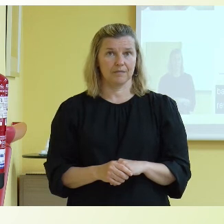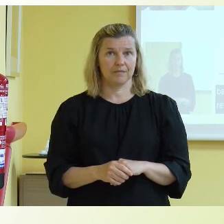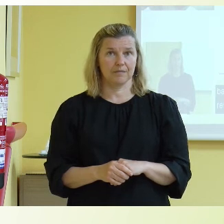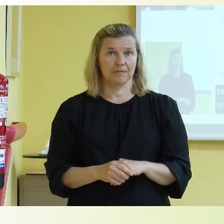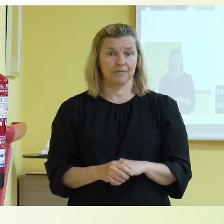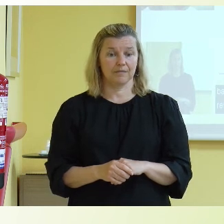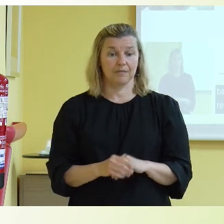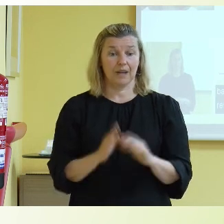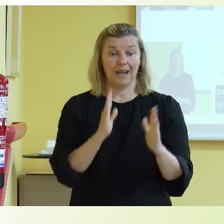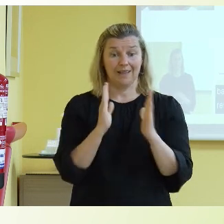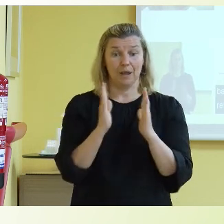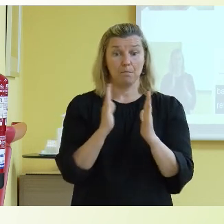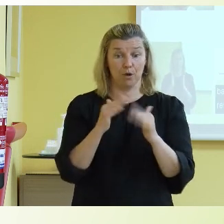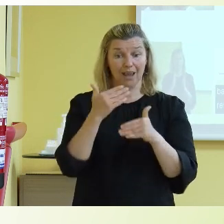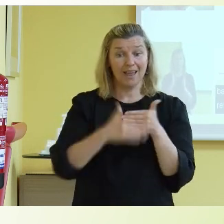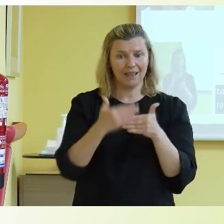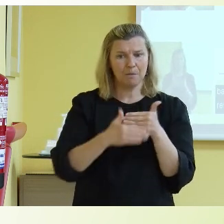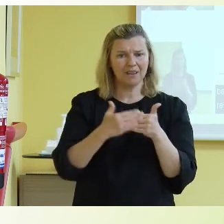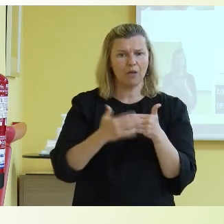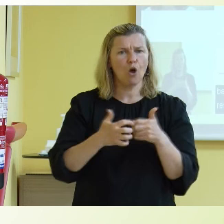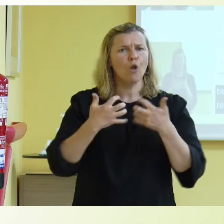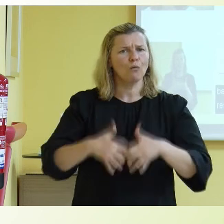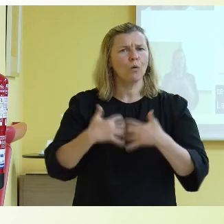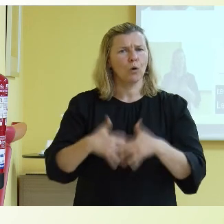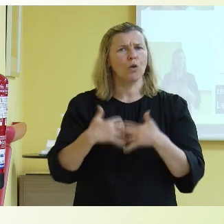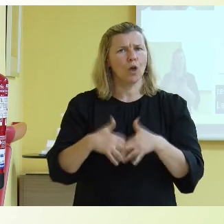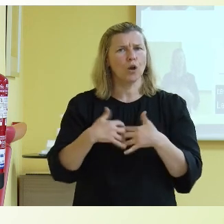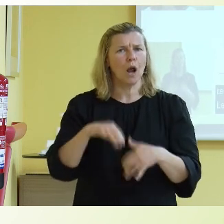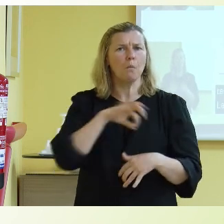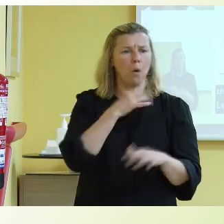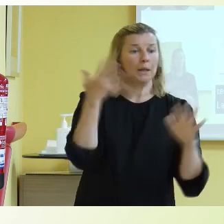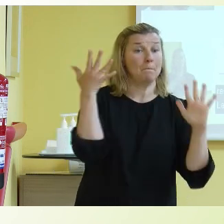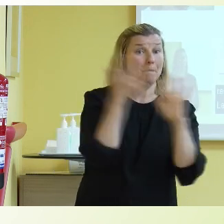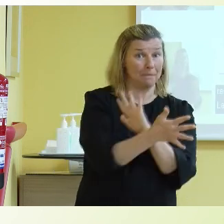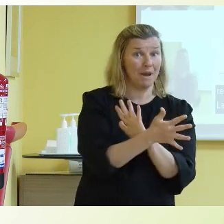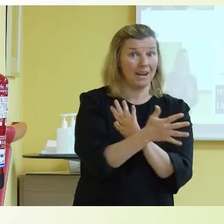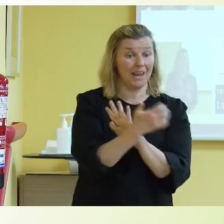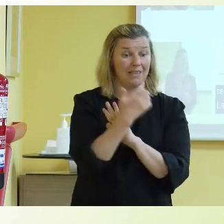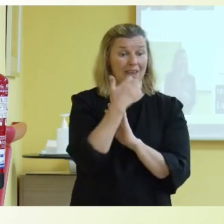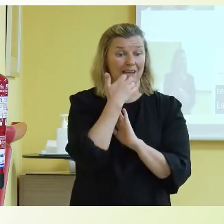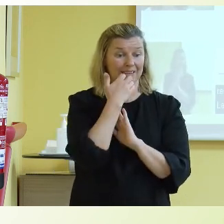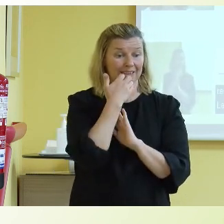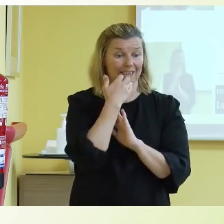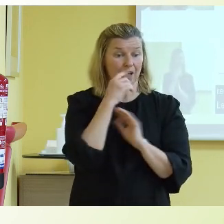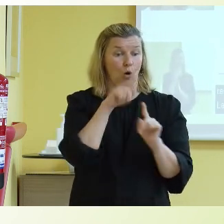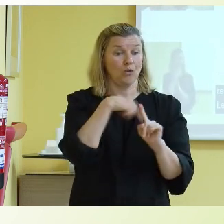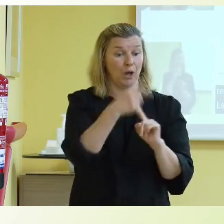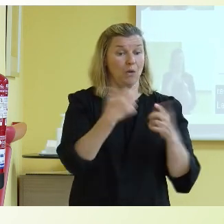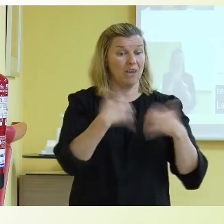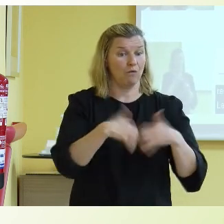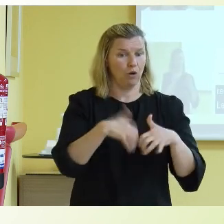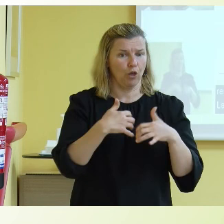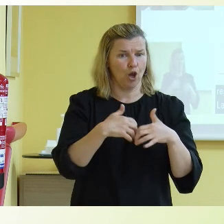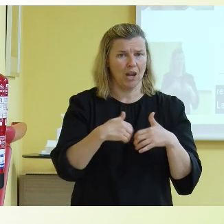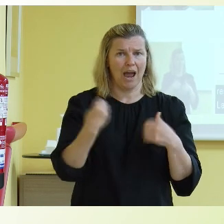La temporalidad de las limitaciones funcionales puede ser permanente cuando la consecuencia funcional Está presente a lo largo